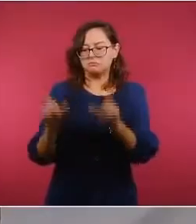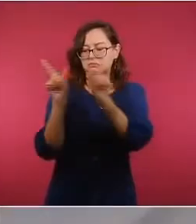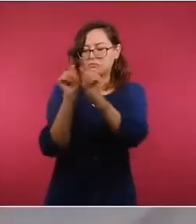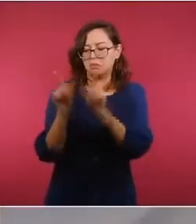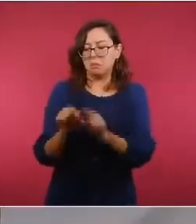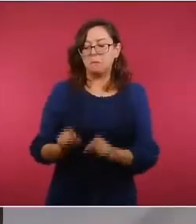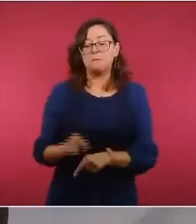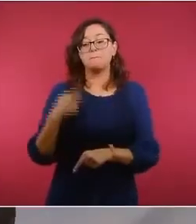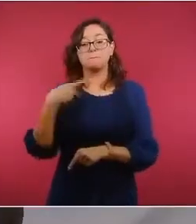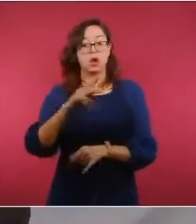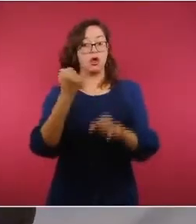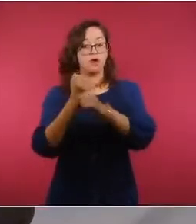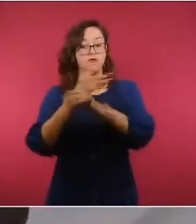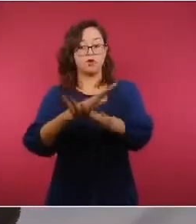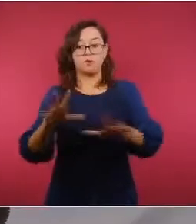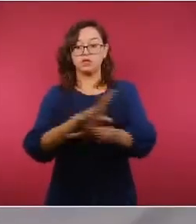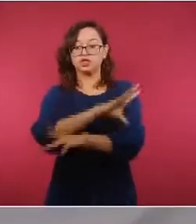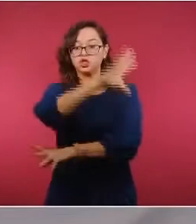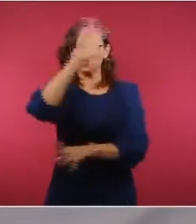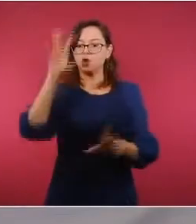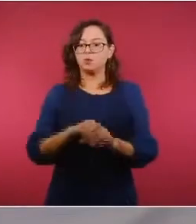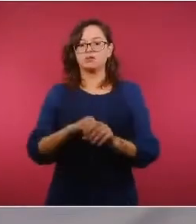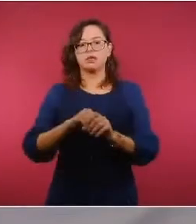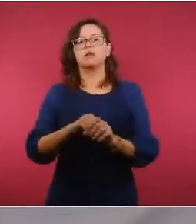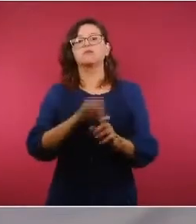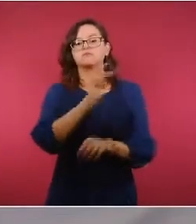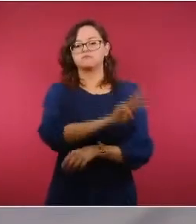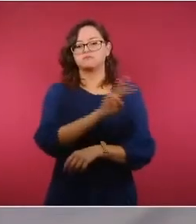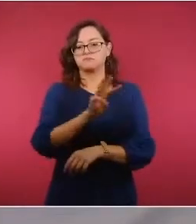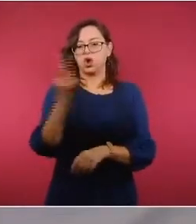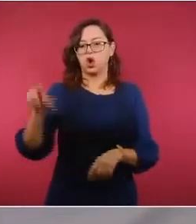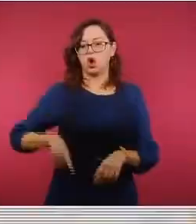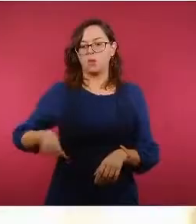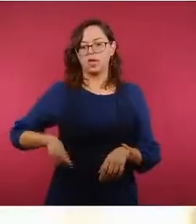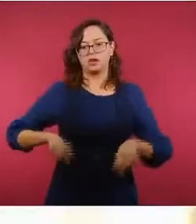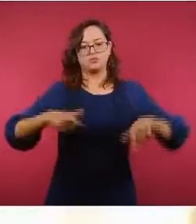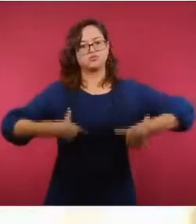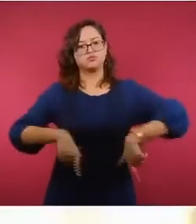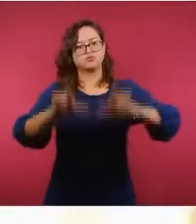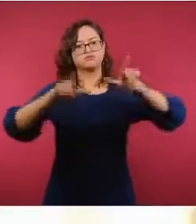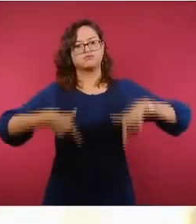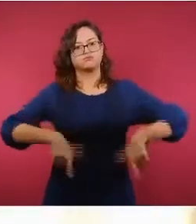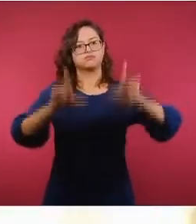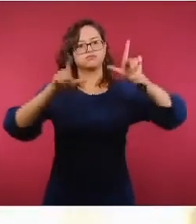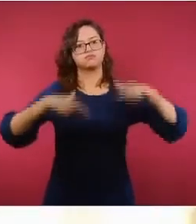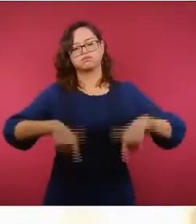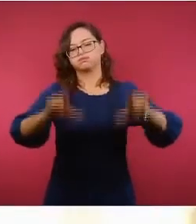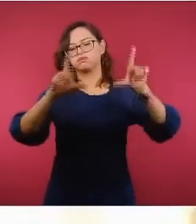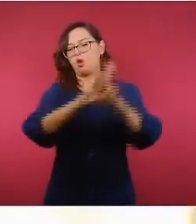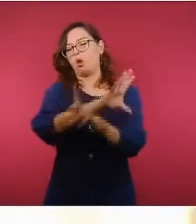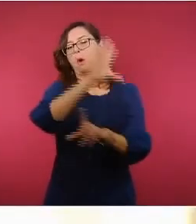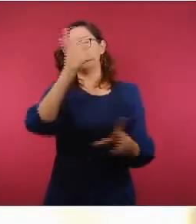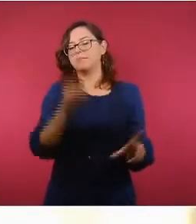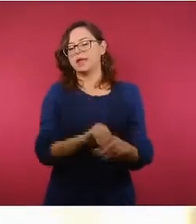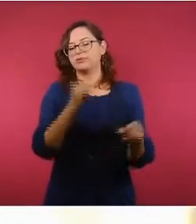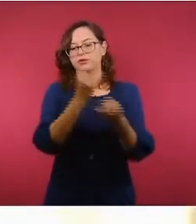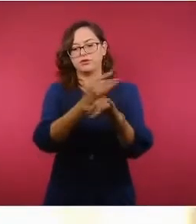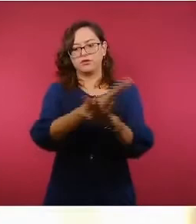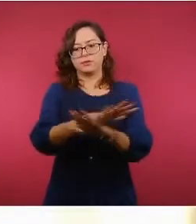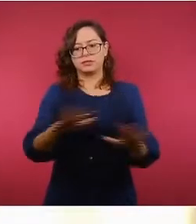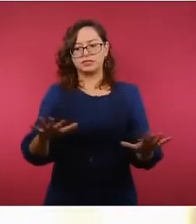a la página del gobierno toda la información. Y acerca